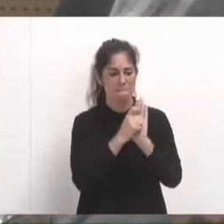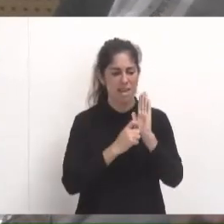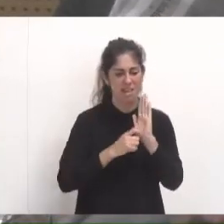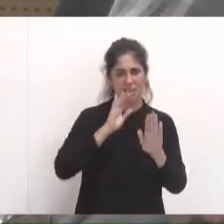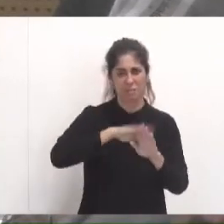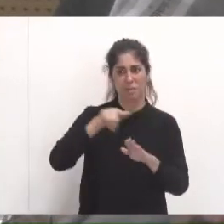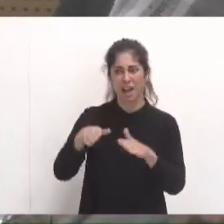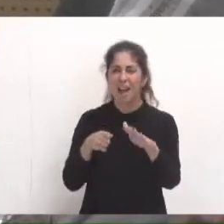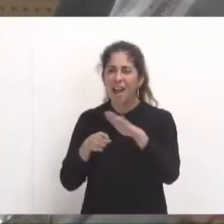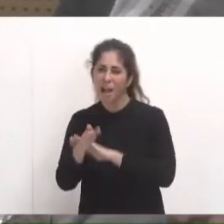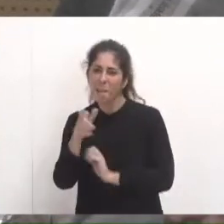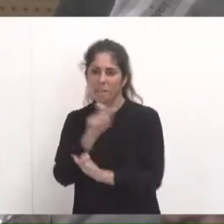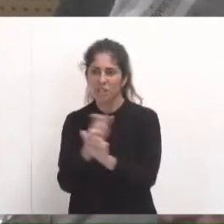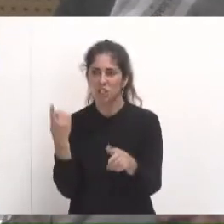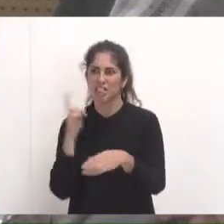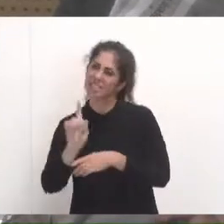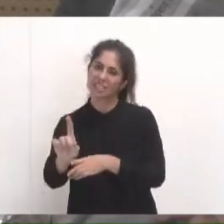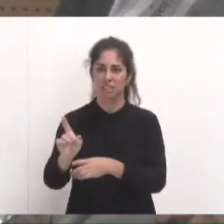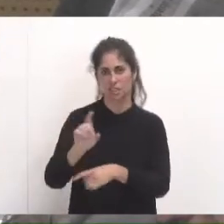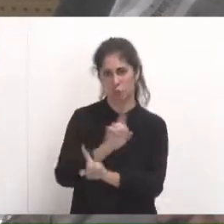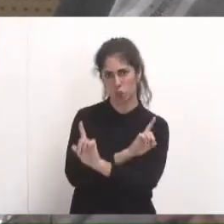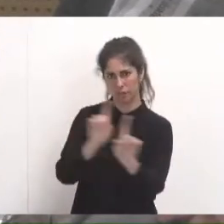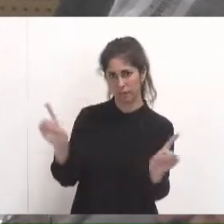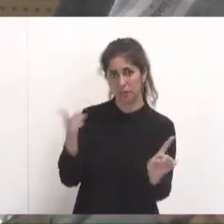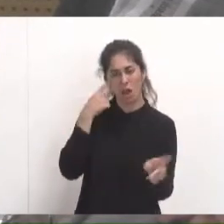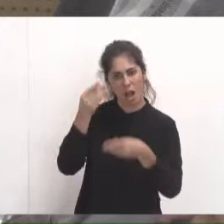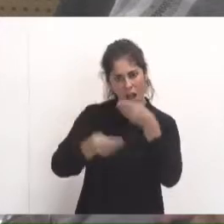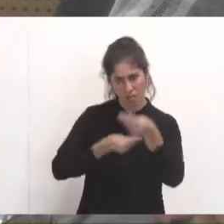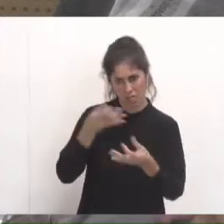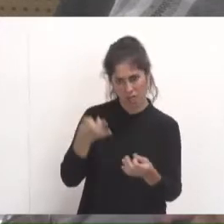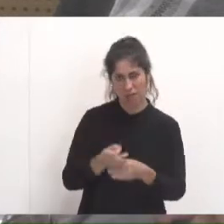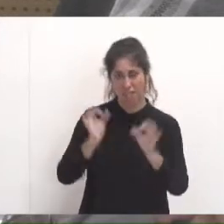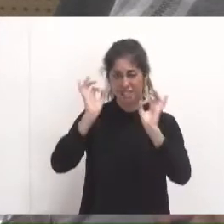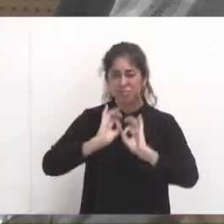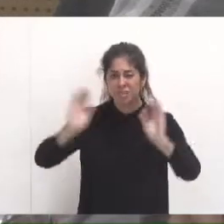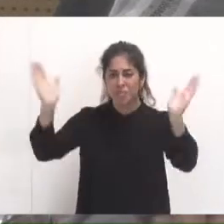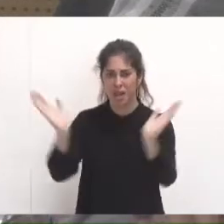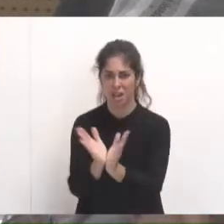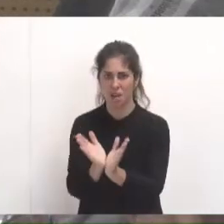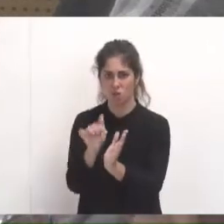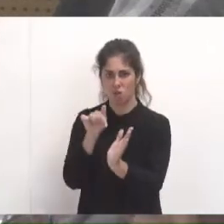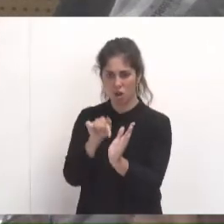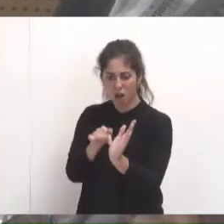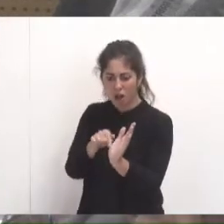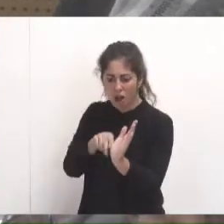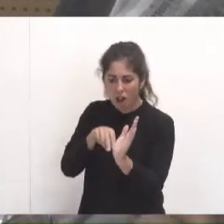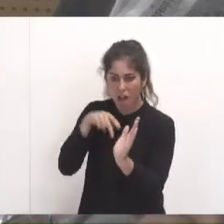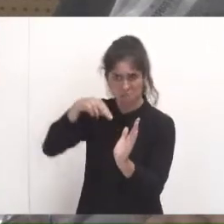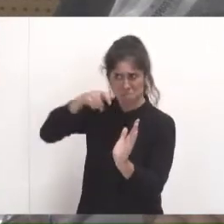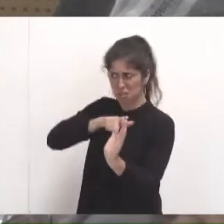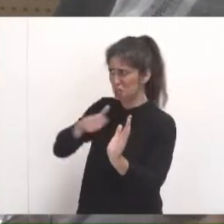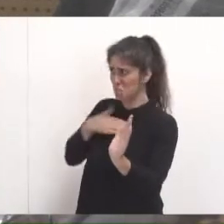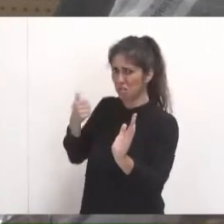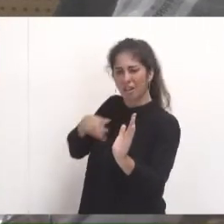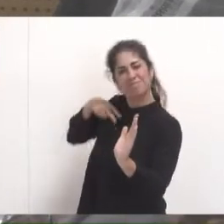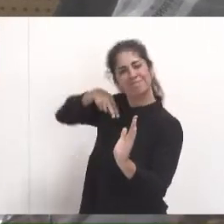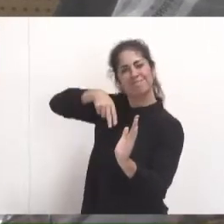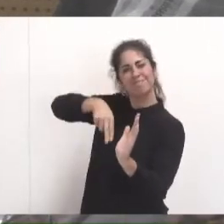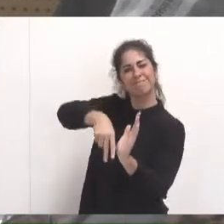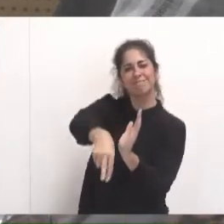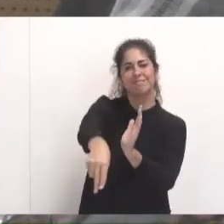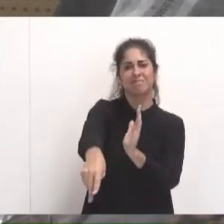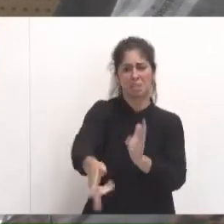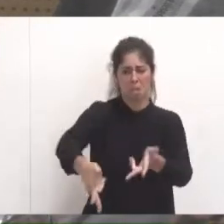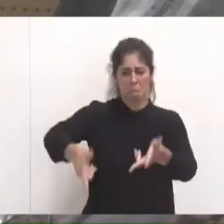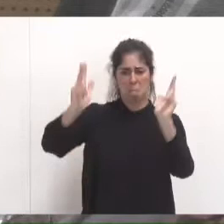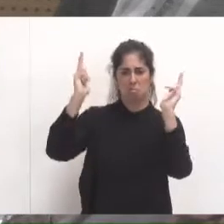de personas por la zona afectada. Concretamente, el cauce del barranco. A fecha de hoy, cualquier persona puede acceder a este espacio sin impedimento